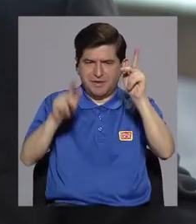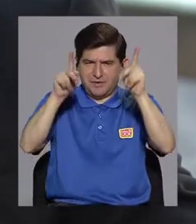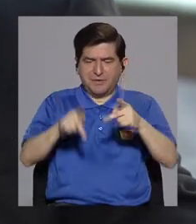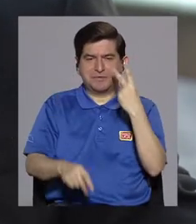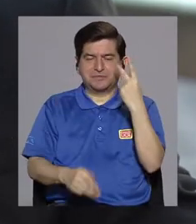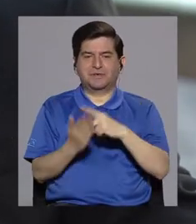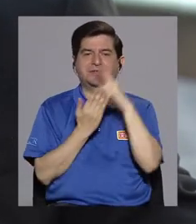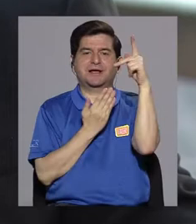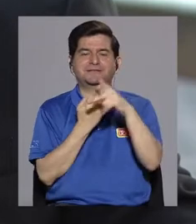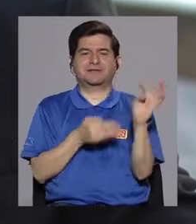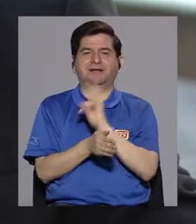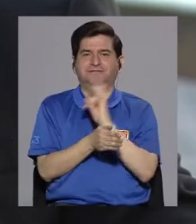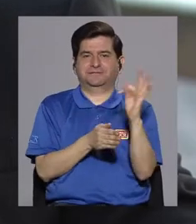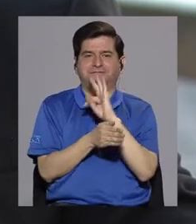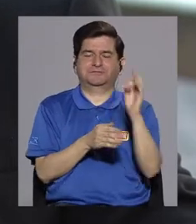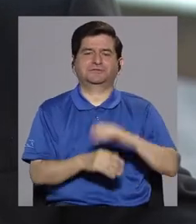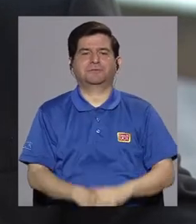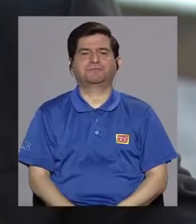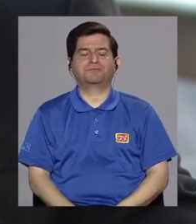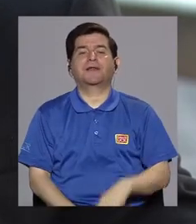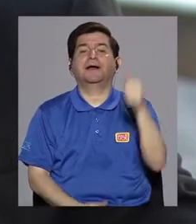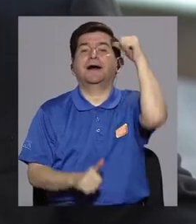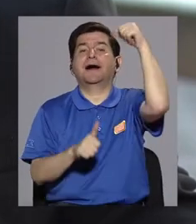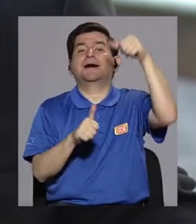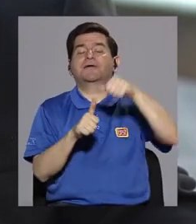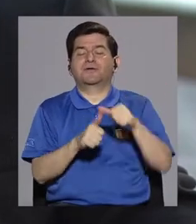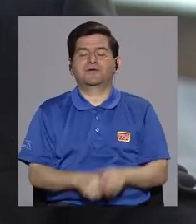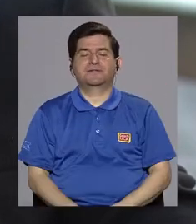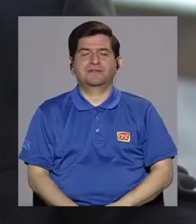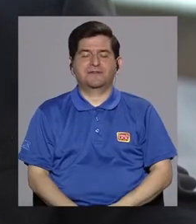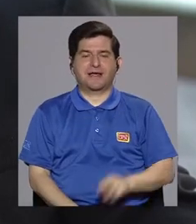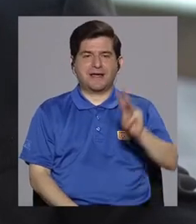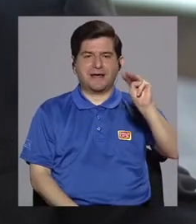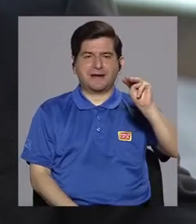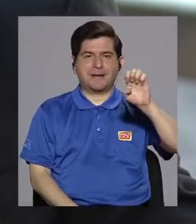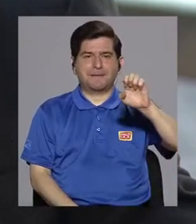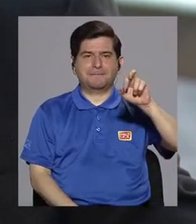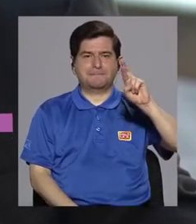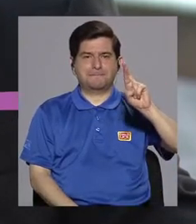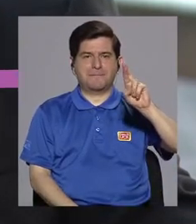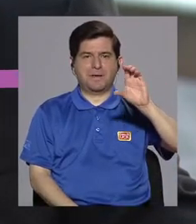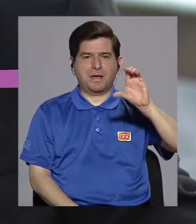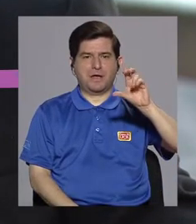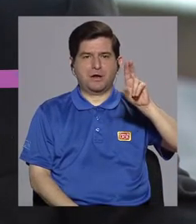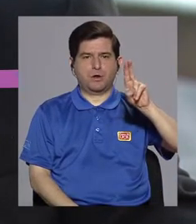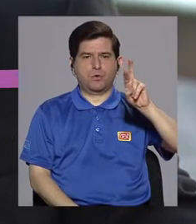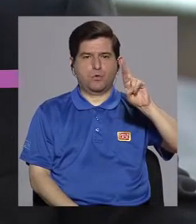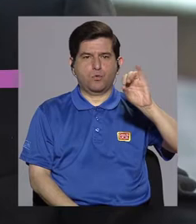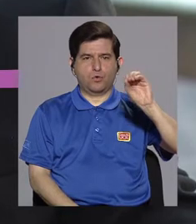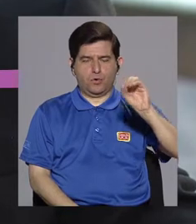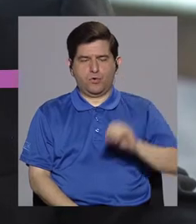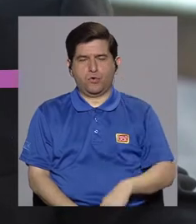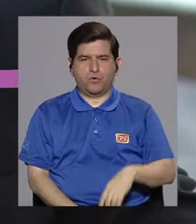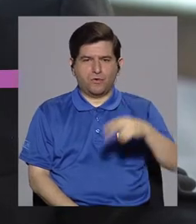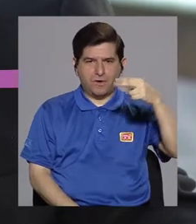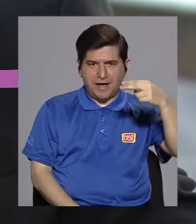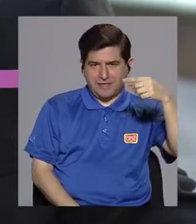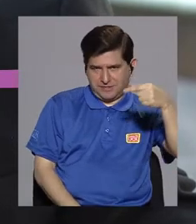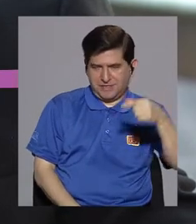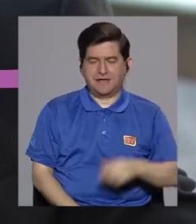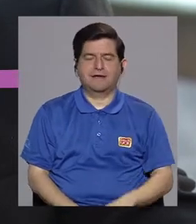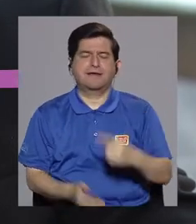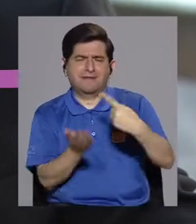a las personas televidentes. Hay que tomar en cuenta el mercurio. De hecho, se está produciendo un debate a